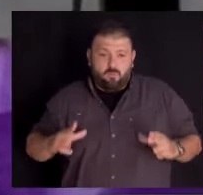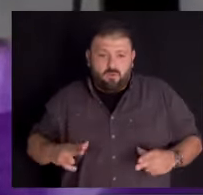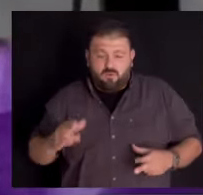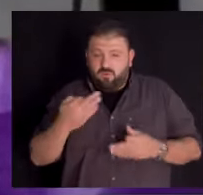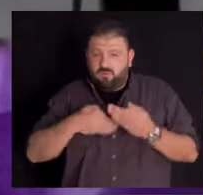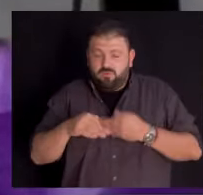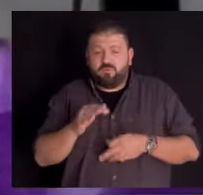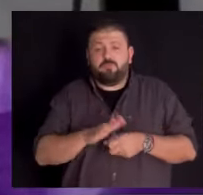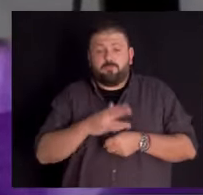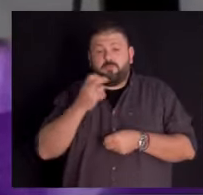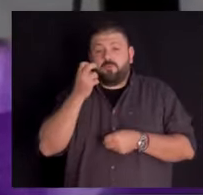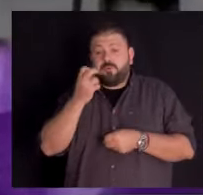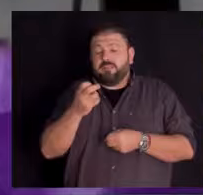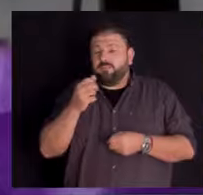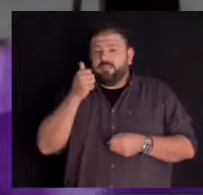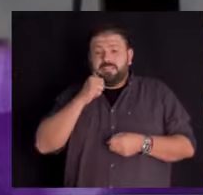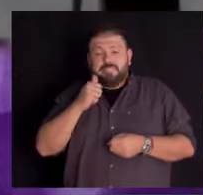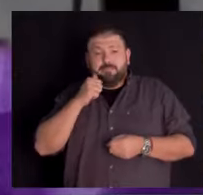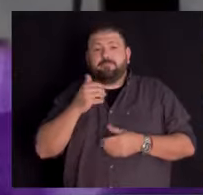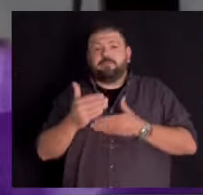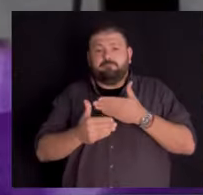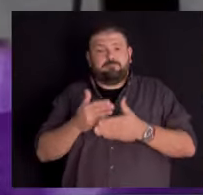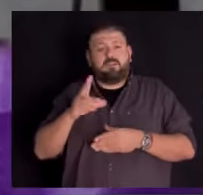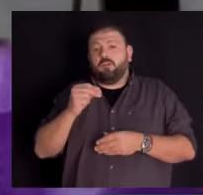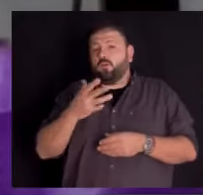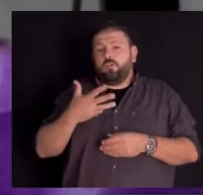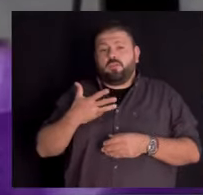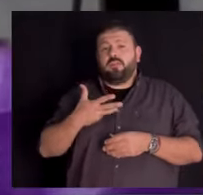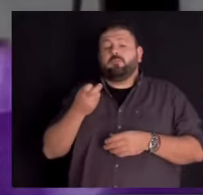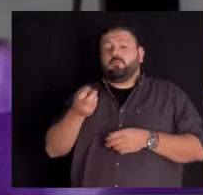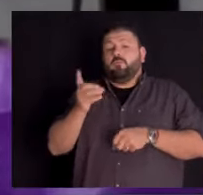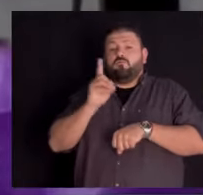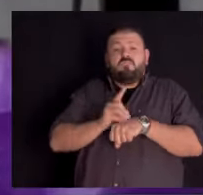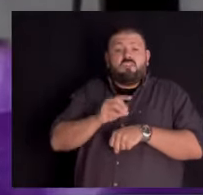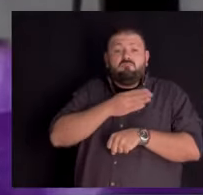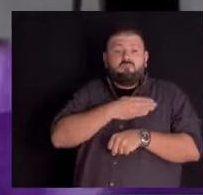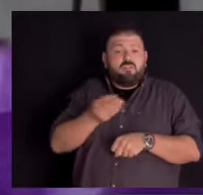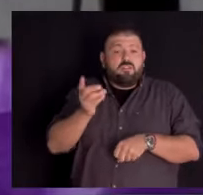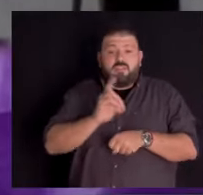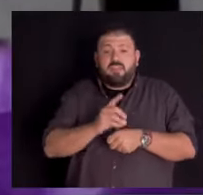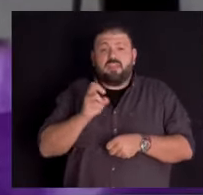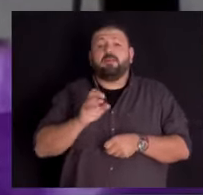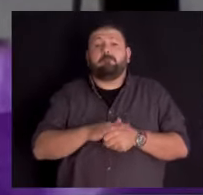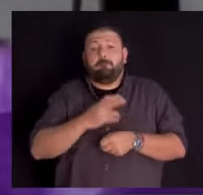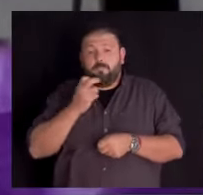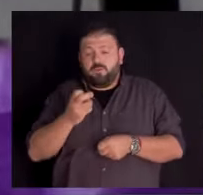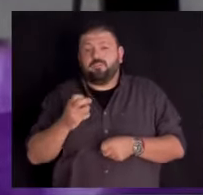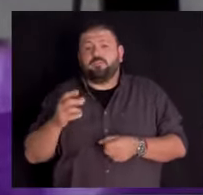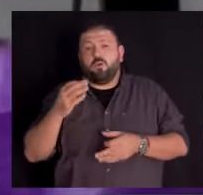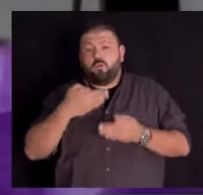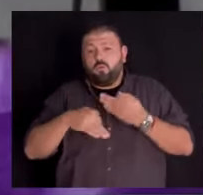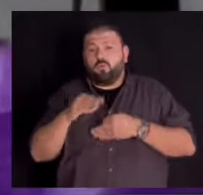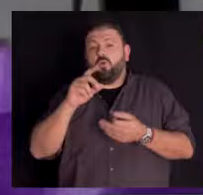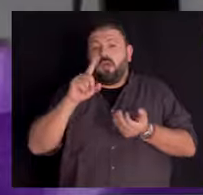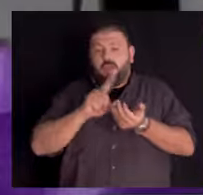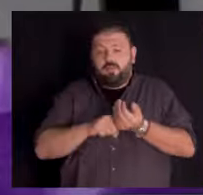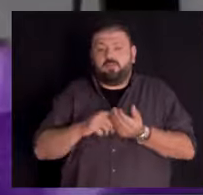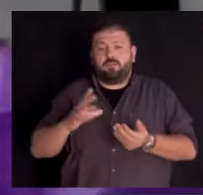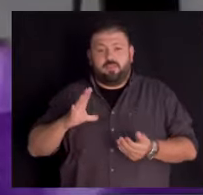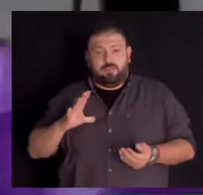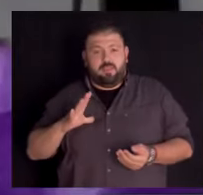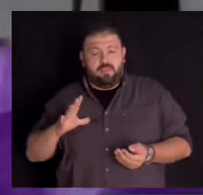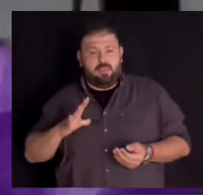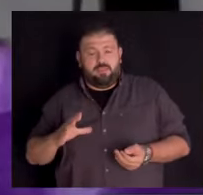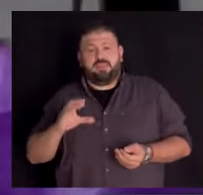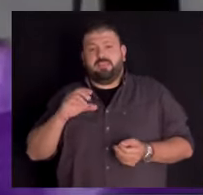cuestión simplemente de que hoy no tuvimos quizá un buen día. Es química pura que tiene nuestro organismo y